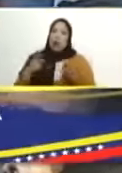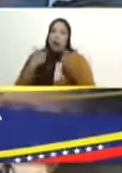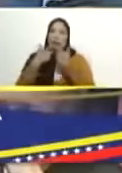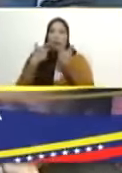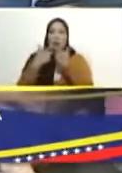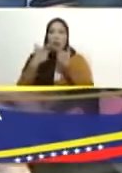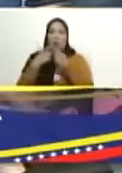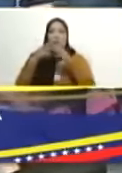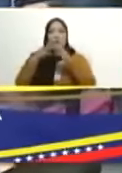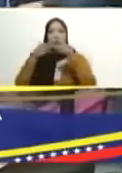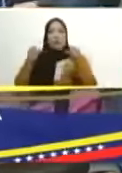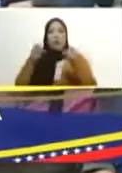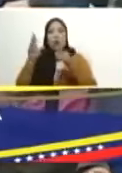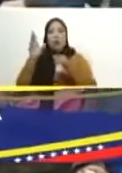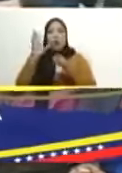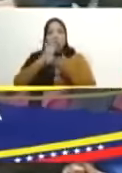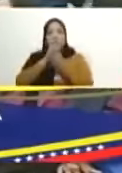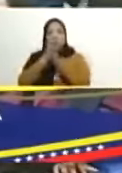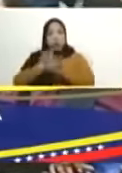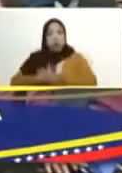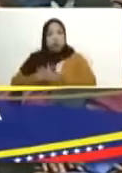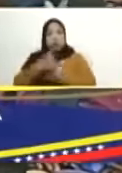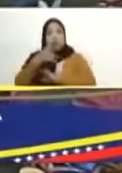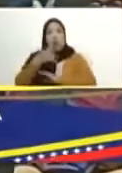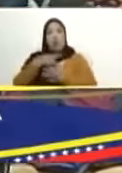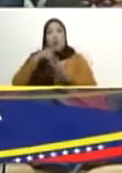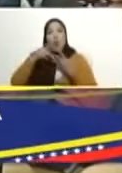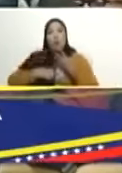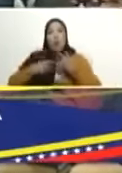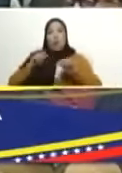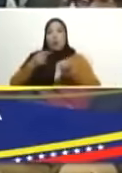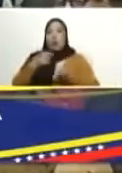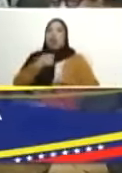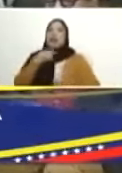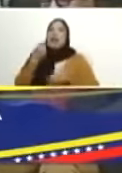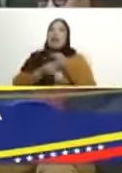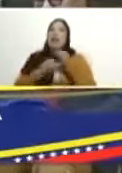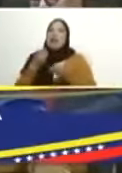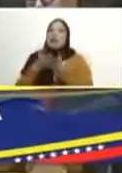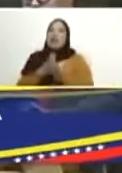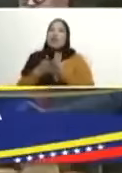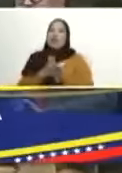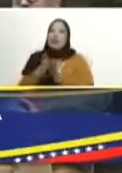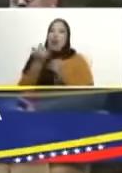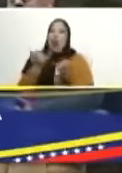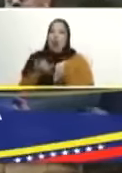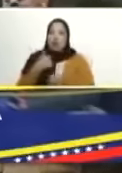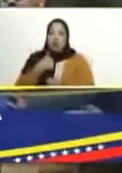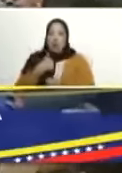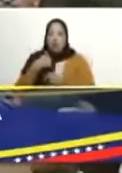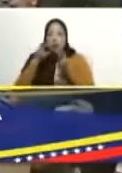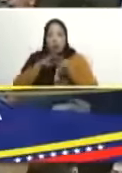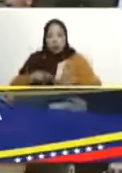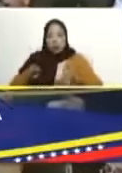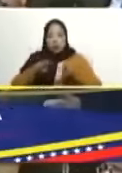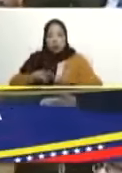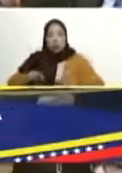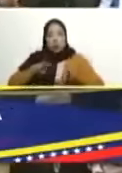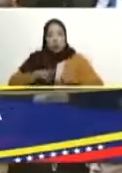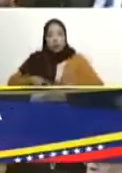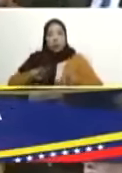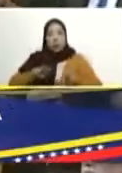reconocimientos, todo eso lo destruyeron. Porque la cláusula lo que dice es, lo voy a leer, una